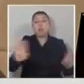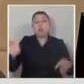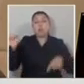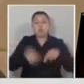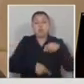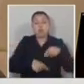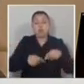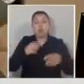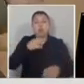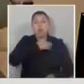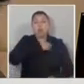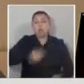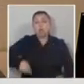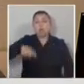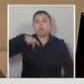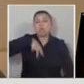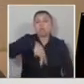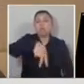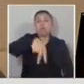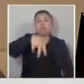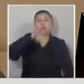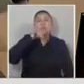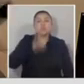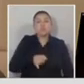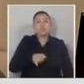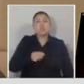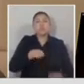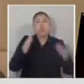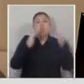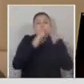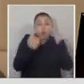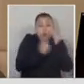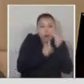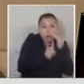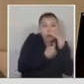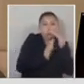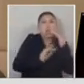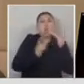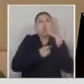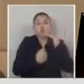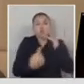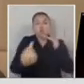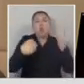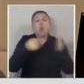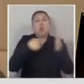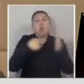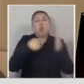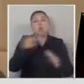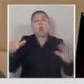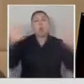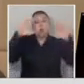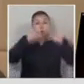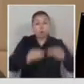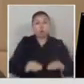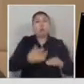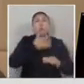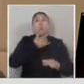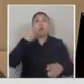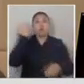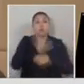mirar para el techo o escondernos en nuestras casas o no salir a la calle los fines de semana o en la noche porque nos pueden asaltar y